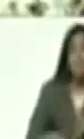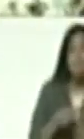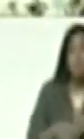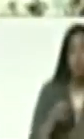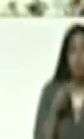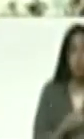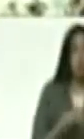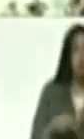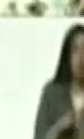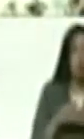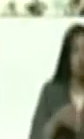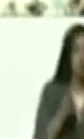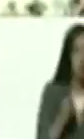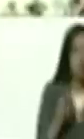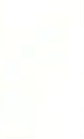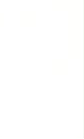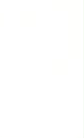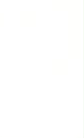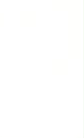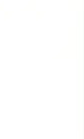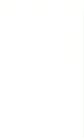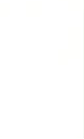acelerar la construcción de vivienda.